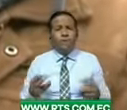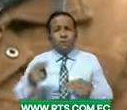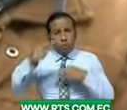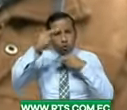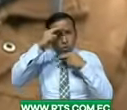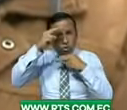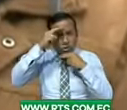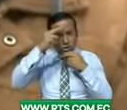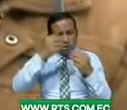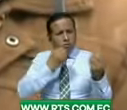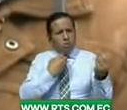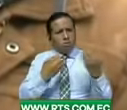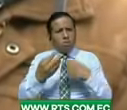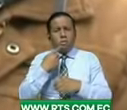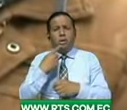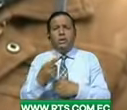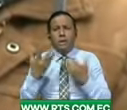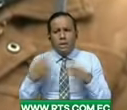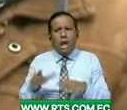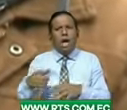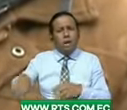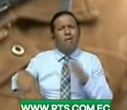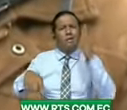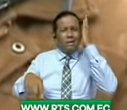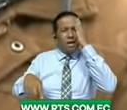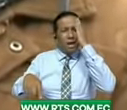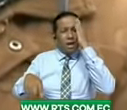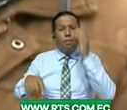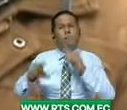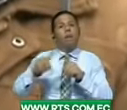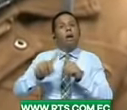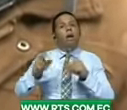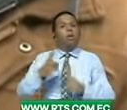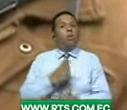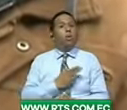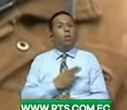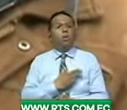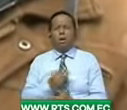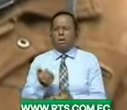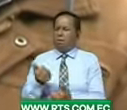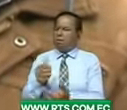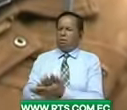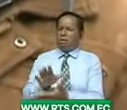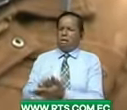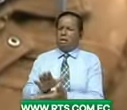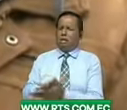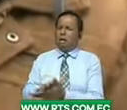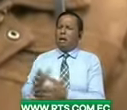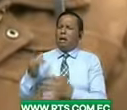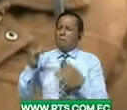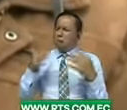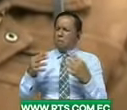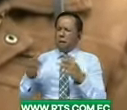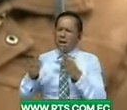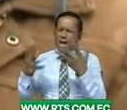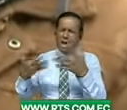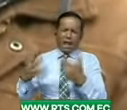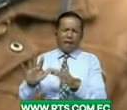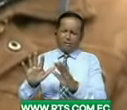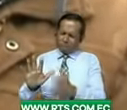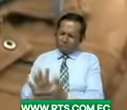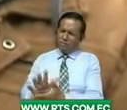de allá que iba a haber esta cuestión, pero en la universidad les decían que no pasa nada, que no va a haber ninguna guerra, que